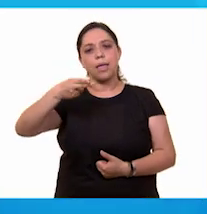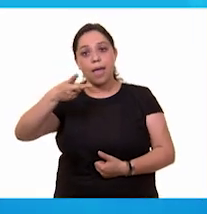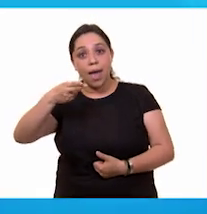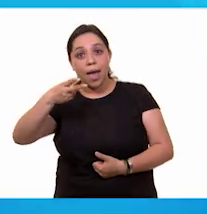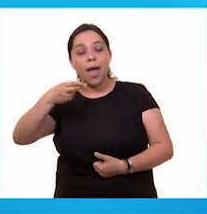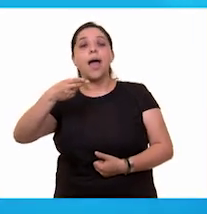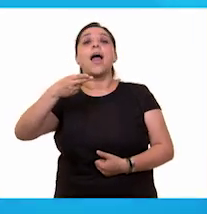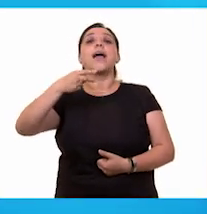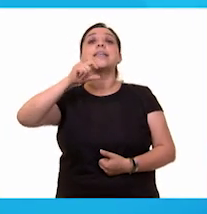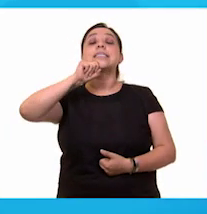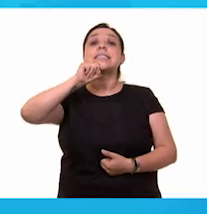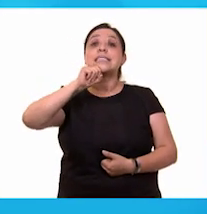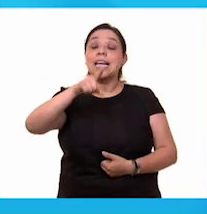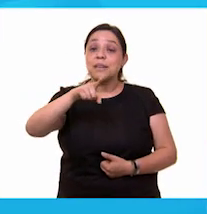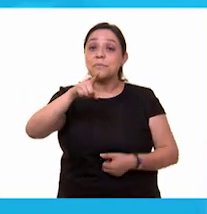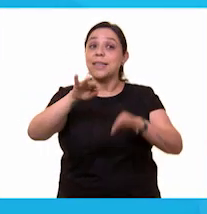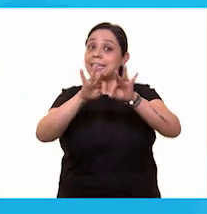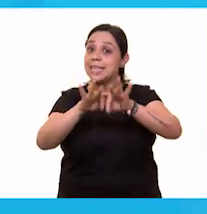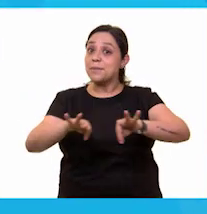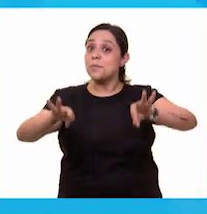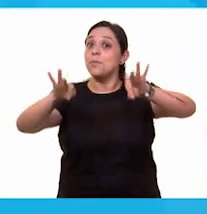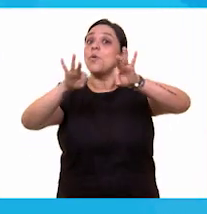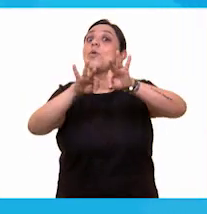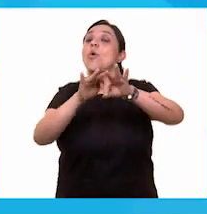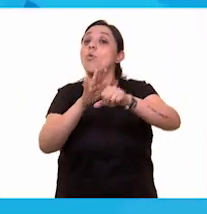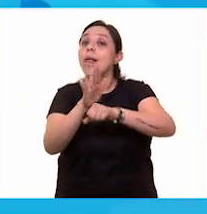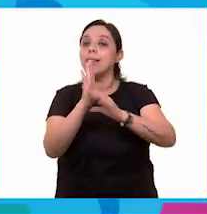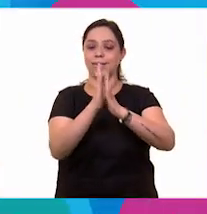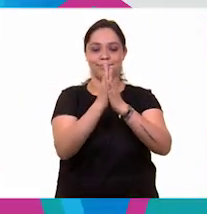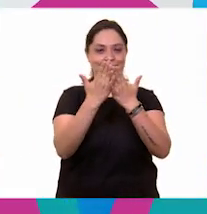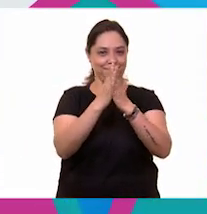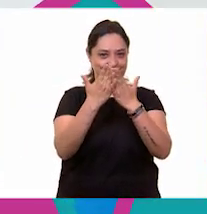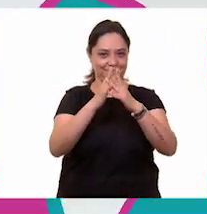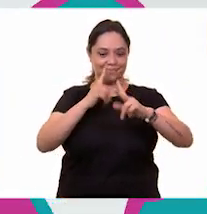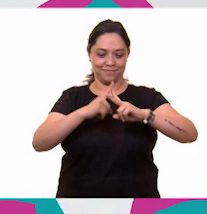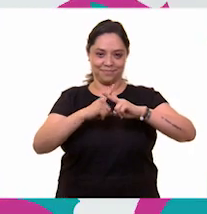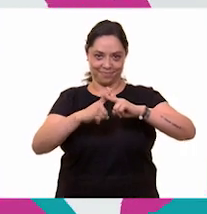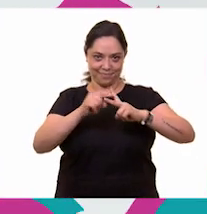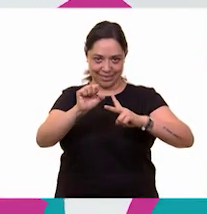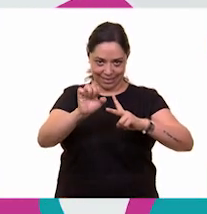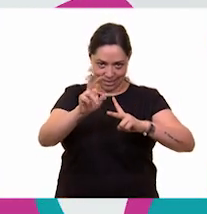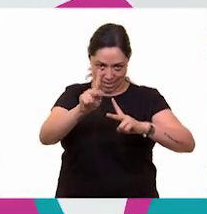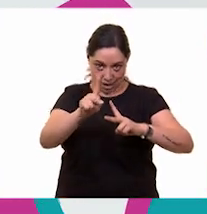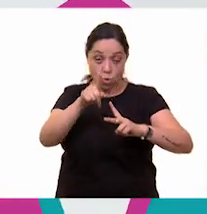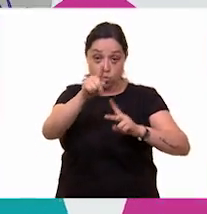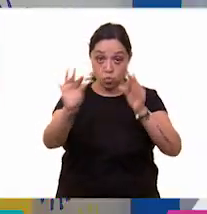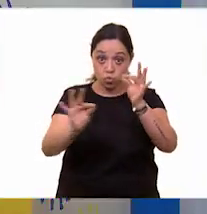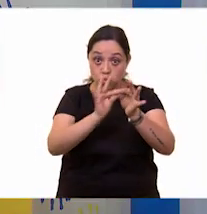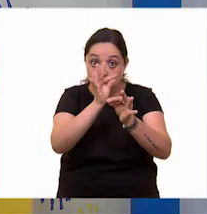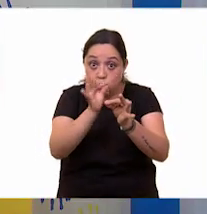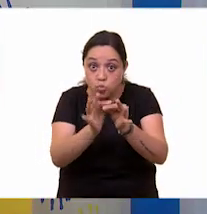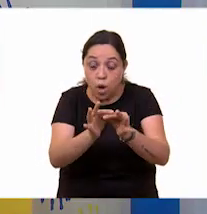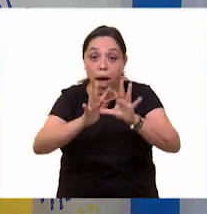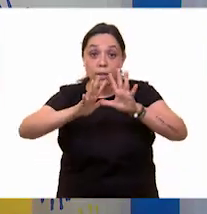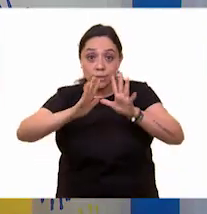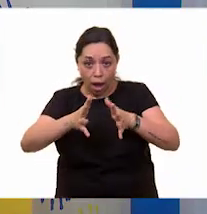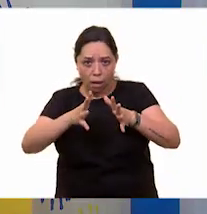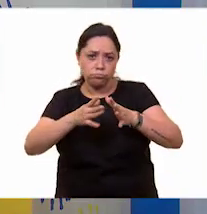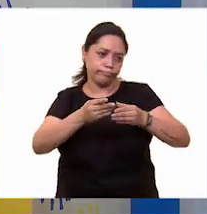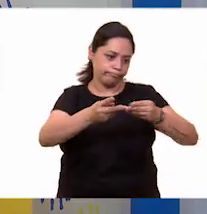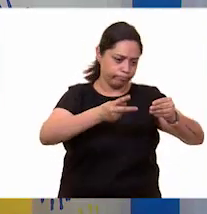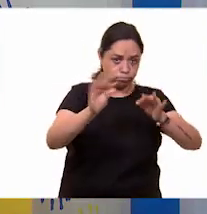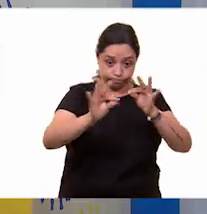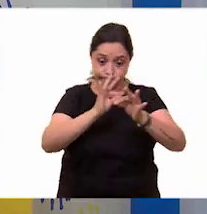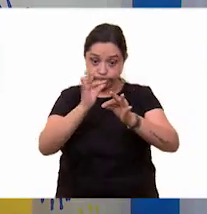y también, muy importante, su libro de matemáticas. Una vez que ustedes ya tengan listos estos materiales, váyanlos preparando.